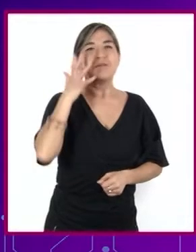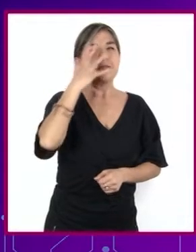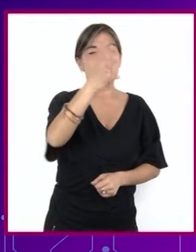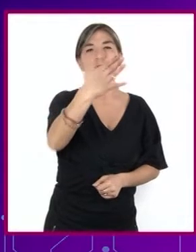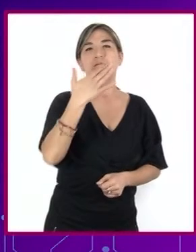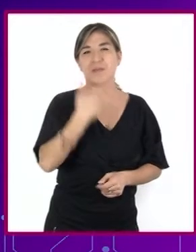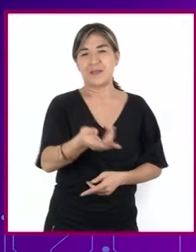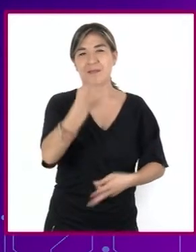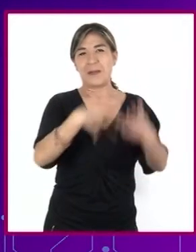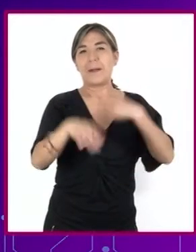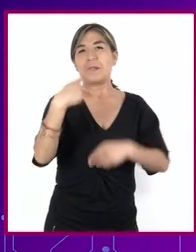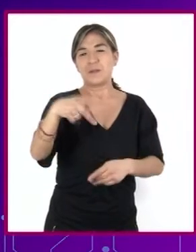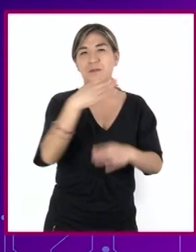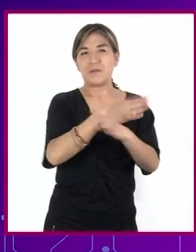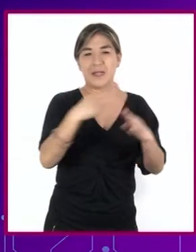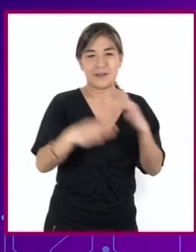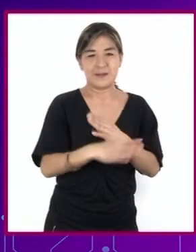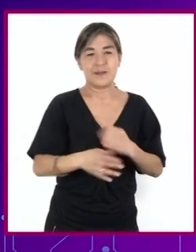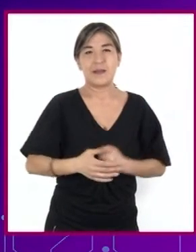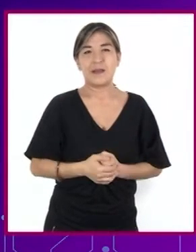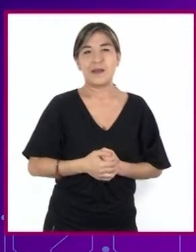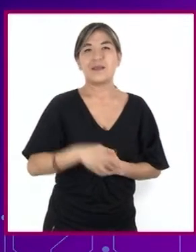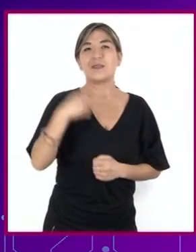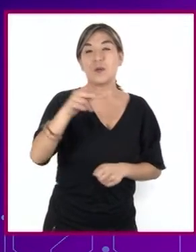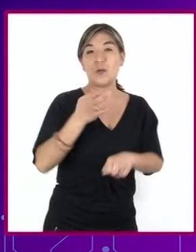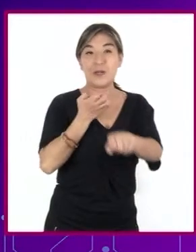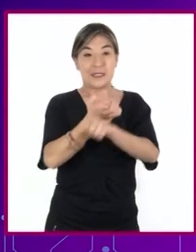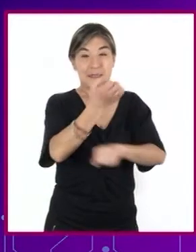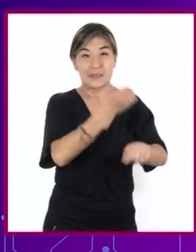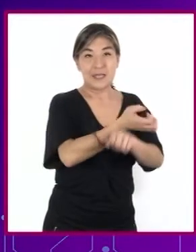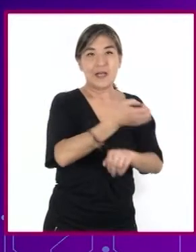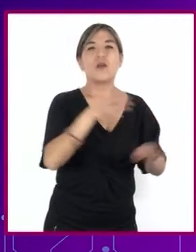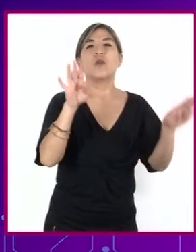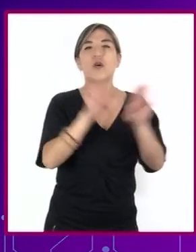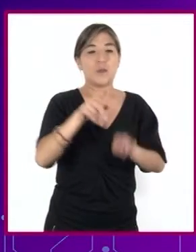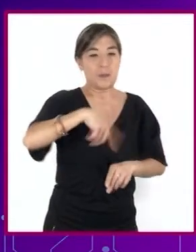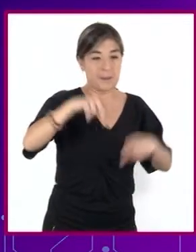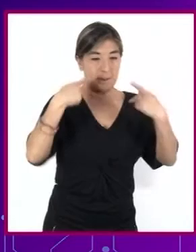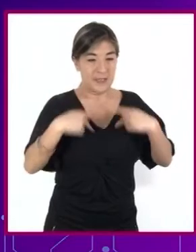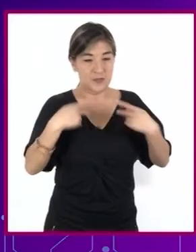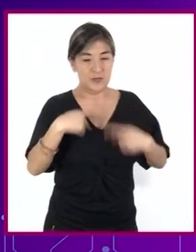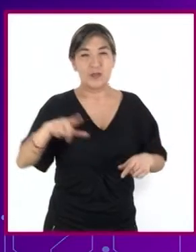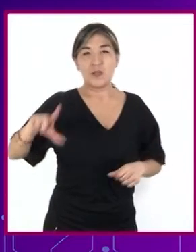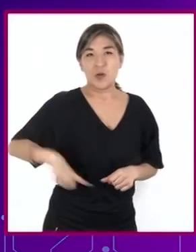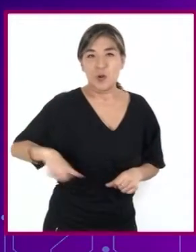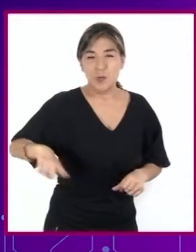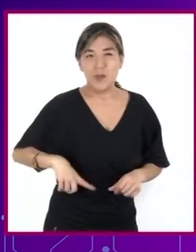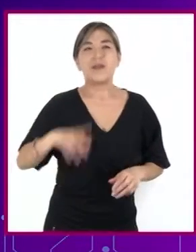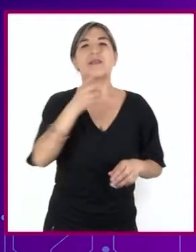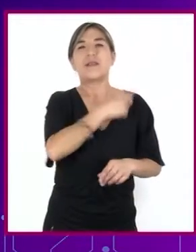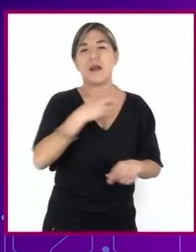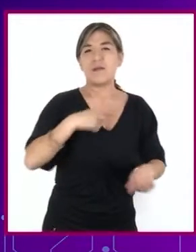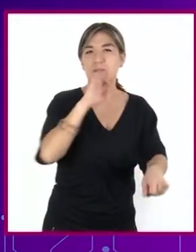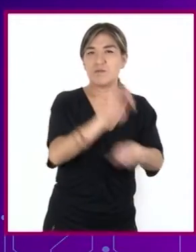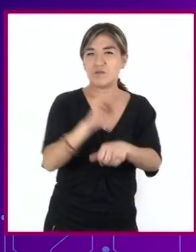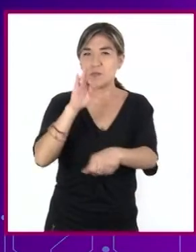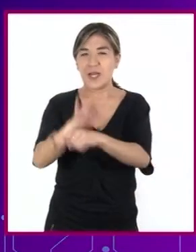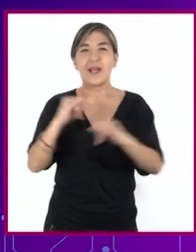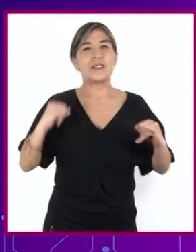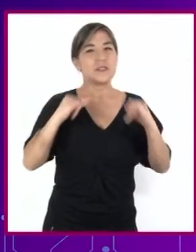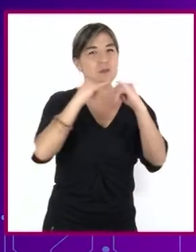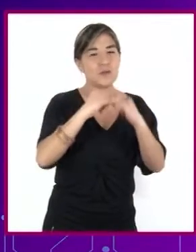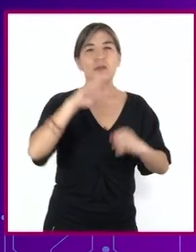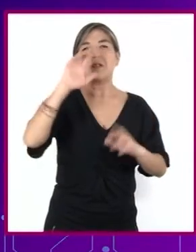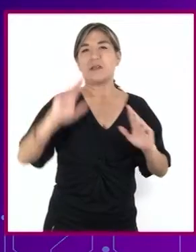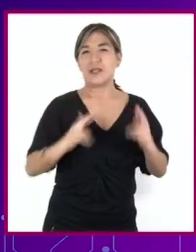bienestar material. Los Estados miembros protegerán y favorecerán a todas las instituciones religiosas,